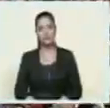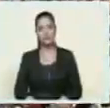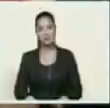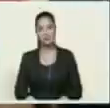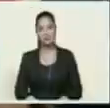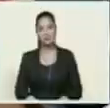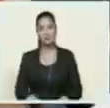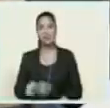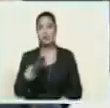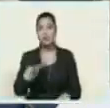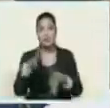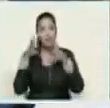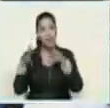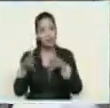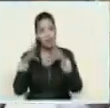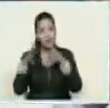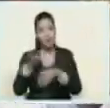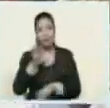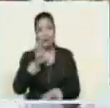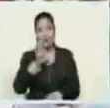esa es la orientación